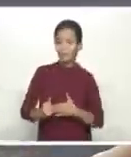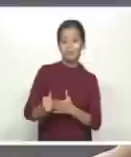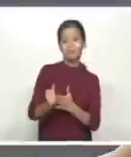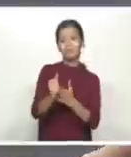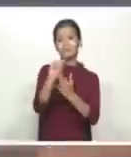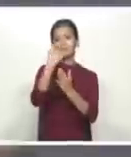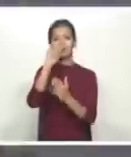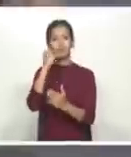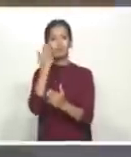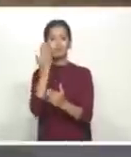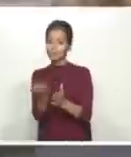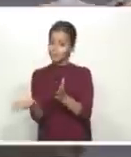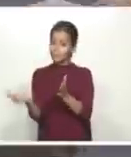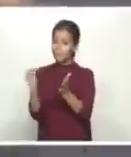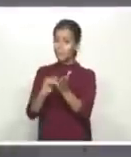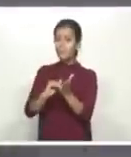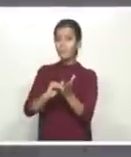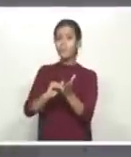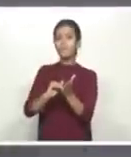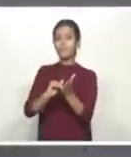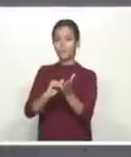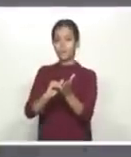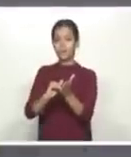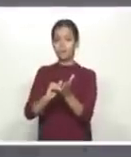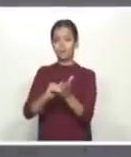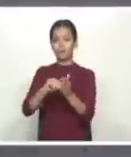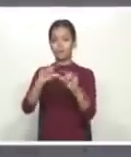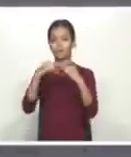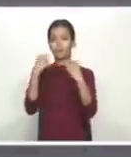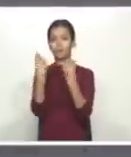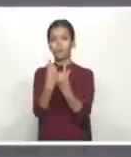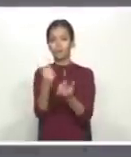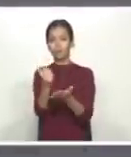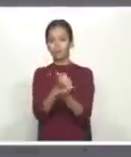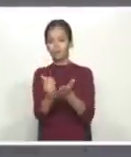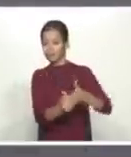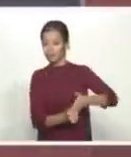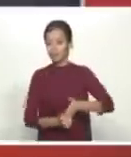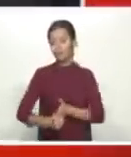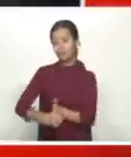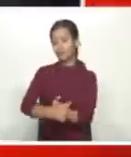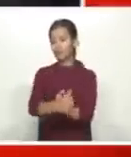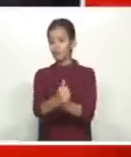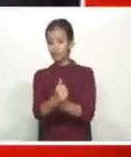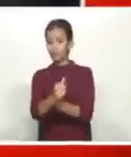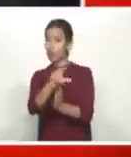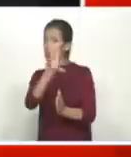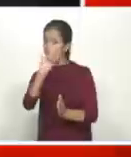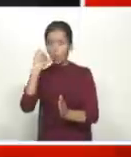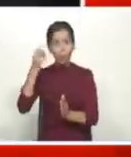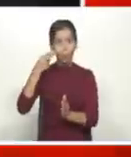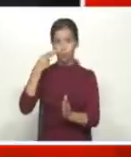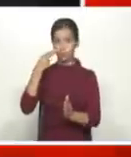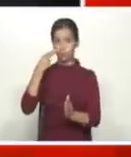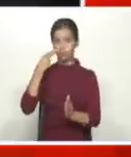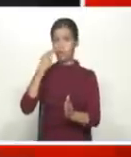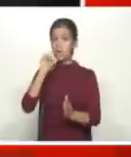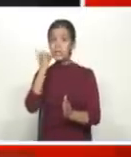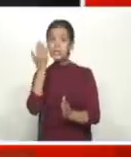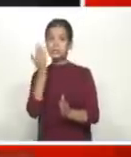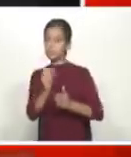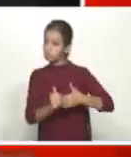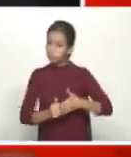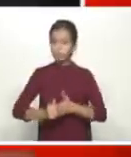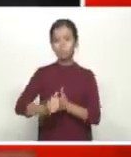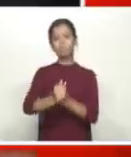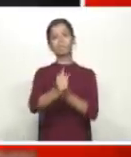gobierno anterior, sin Juan Orlando, pero con la misma estructura de privilegios y de corrupción. Eso es lo delicado y eso es